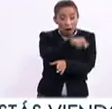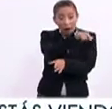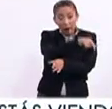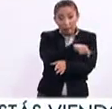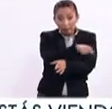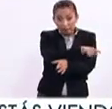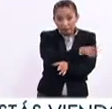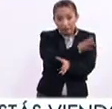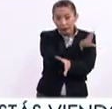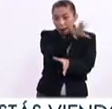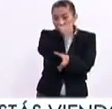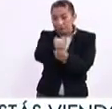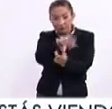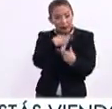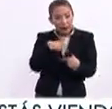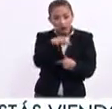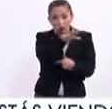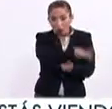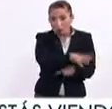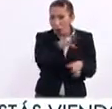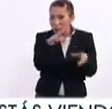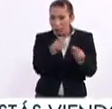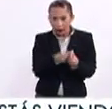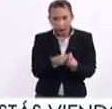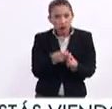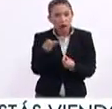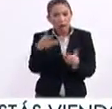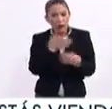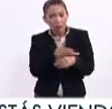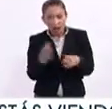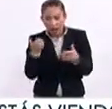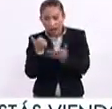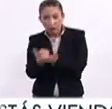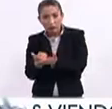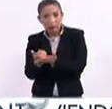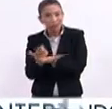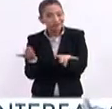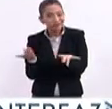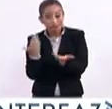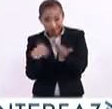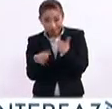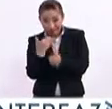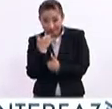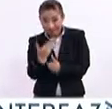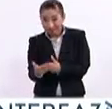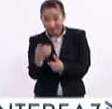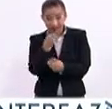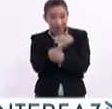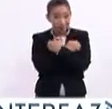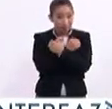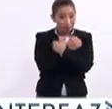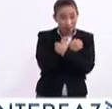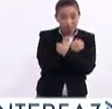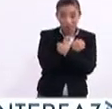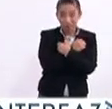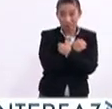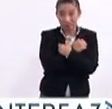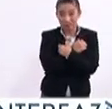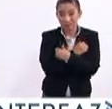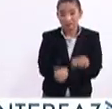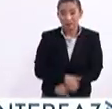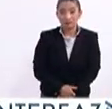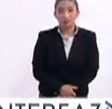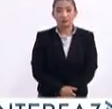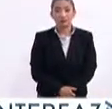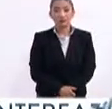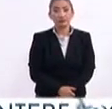no integremos a la sociedad en su conjunto, a las familias, no se va a lograr completar este